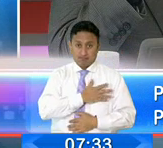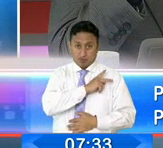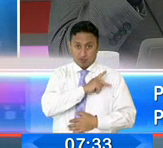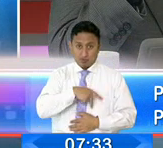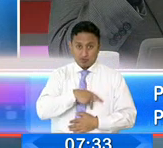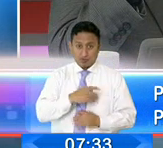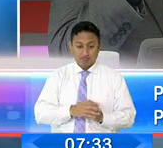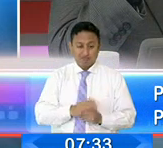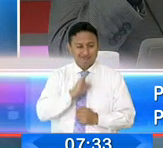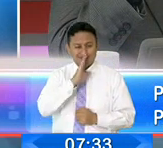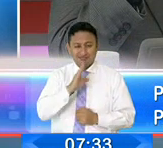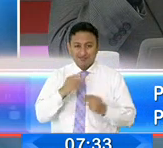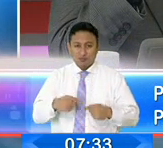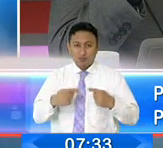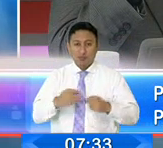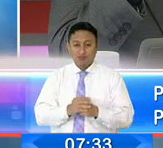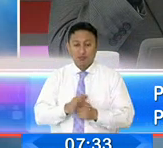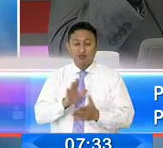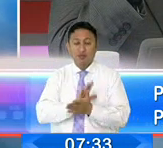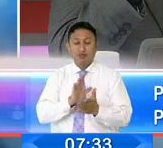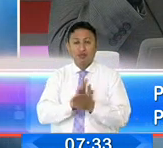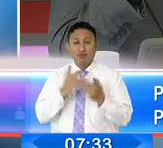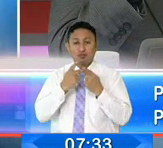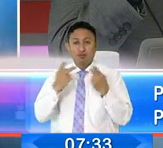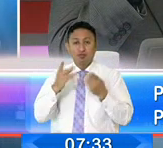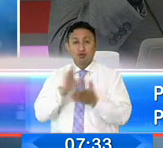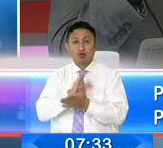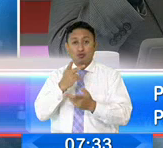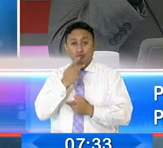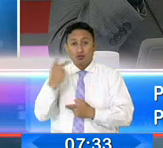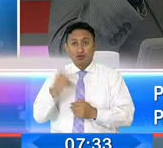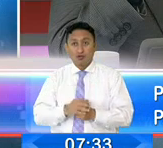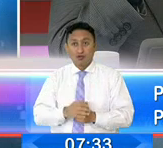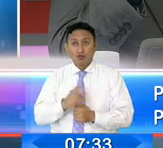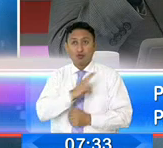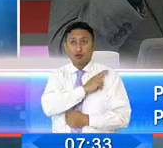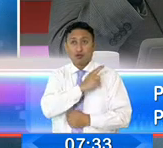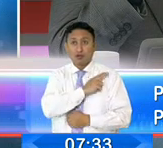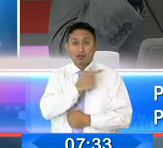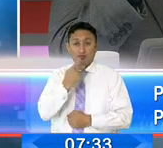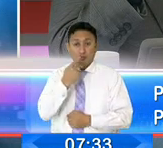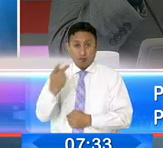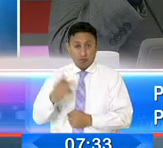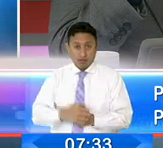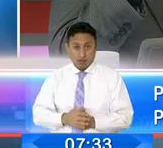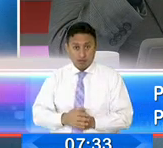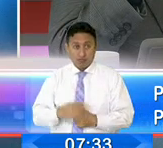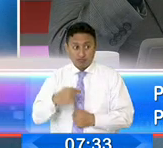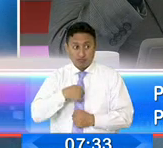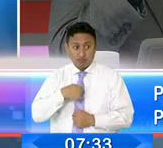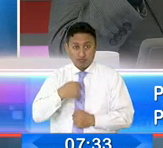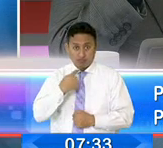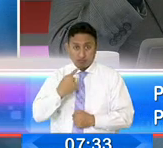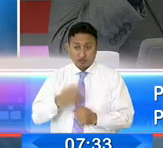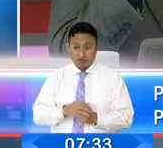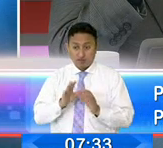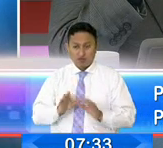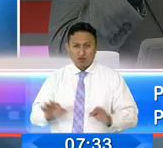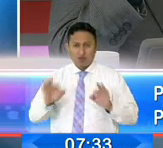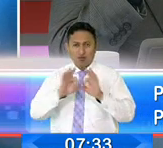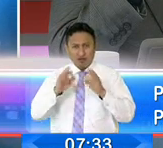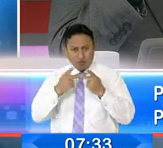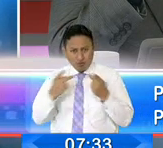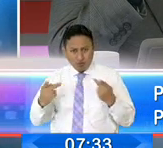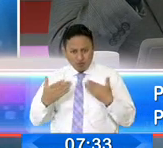la vida me he educado en escuelas públicas, en colegio público, en universidades públicas. A mí nadie me va a decir la importancia de lo